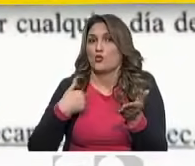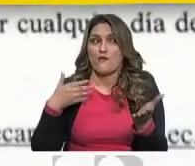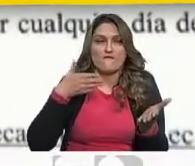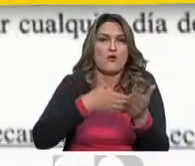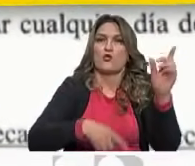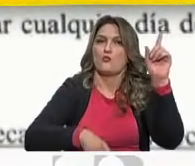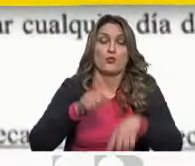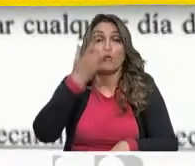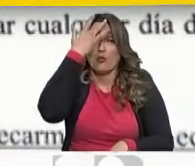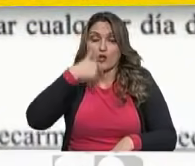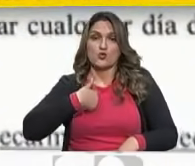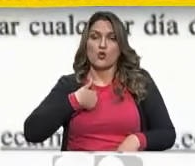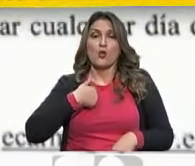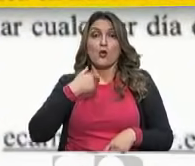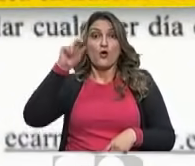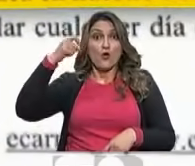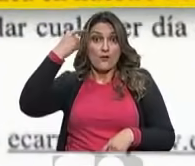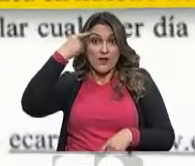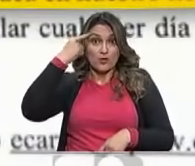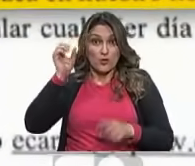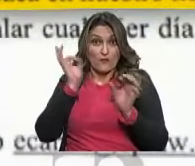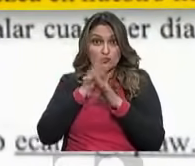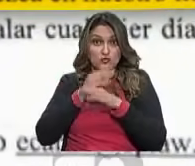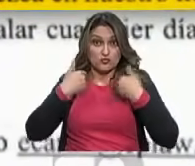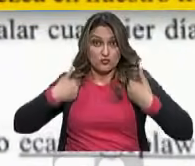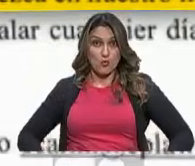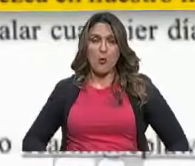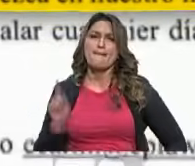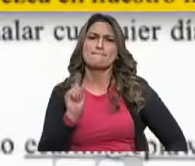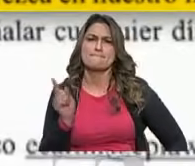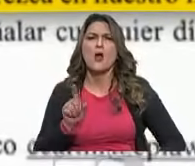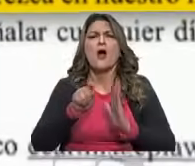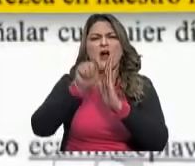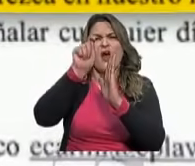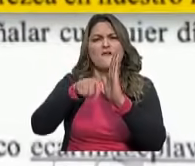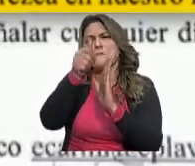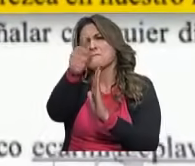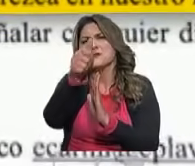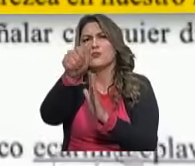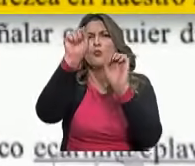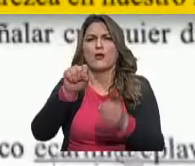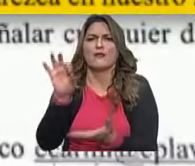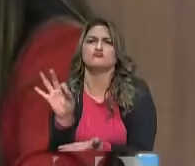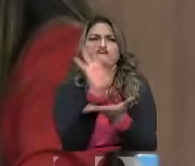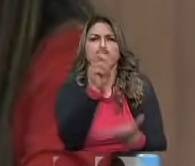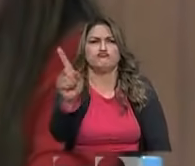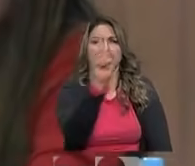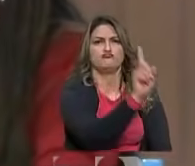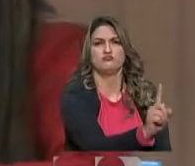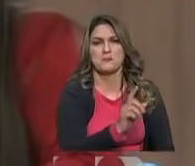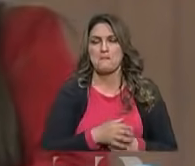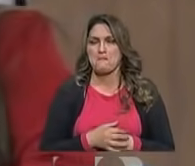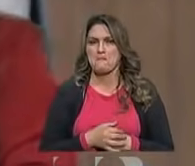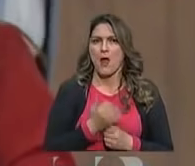no están obligados a atender la invitación, pero que están dispuestos a que su abogado personal acuda a responder sus preguntas.